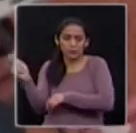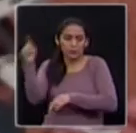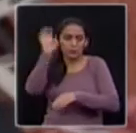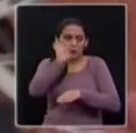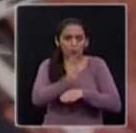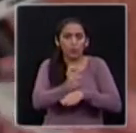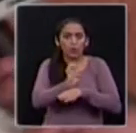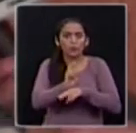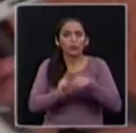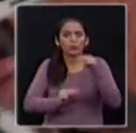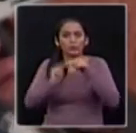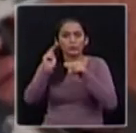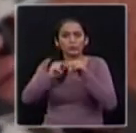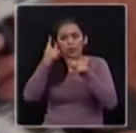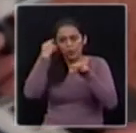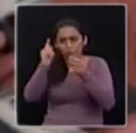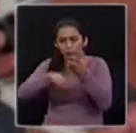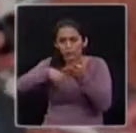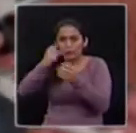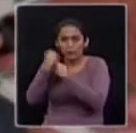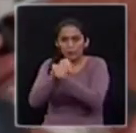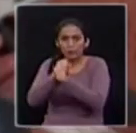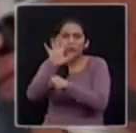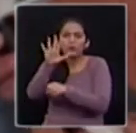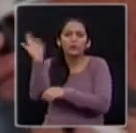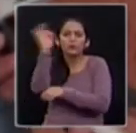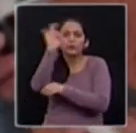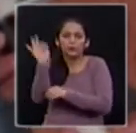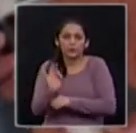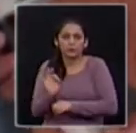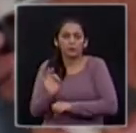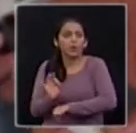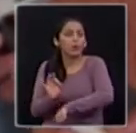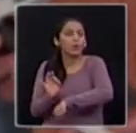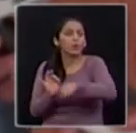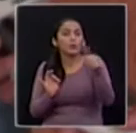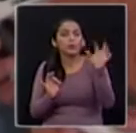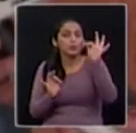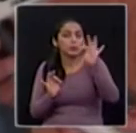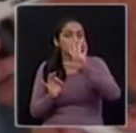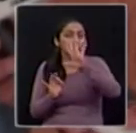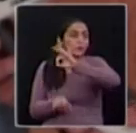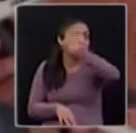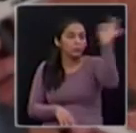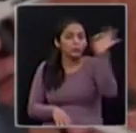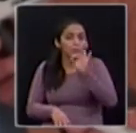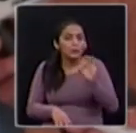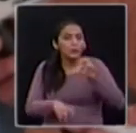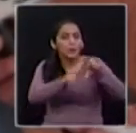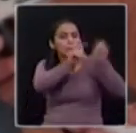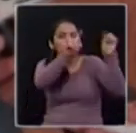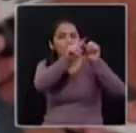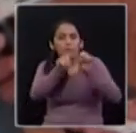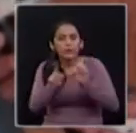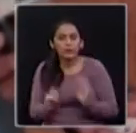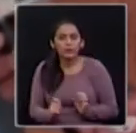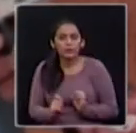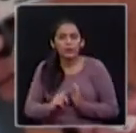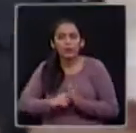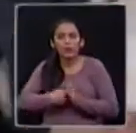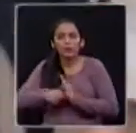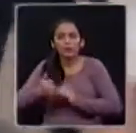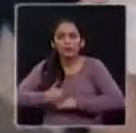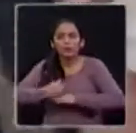el 95% que corresponde a otras empresas multinacionales, a otras instituciones, ¿qué ha hecho la